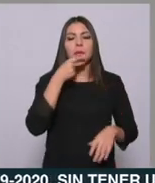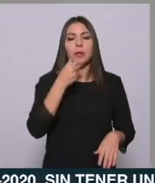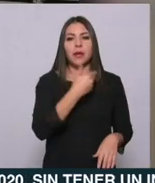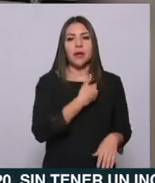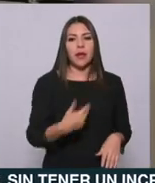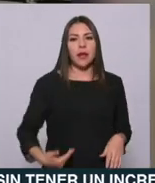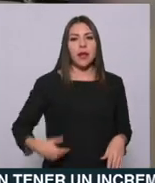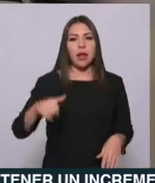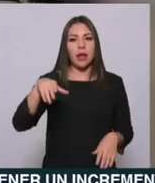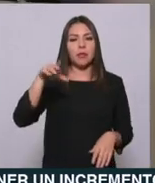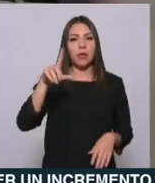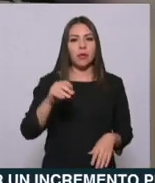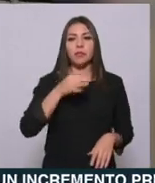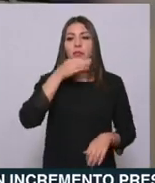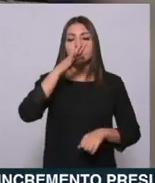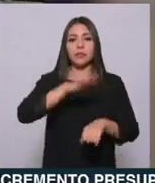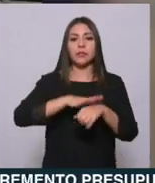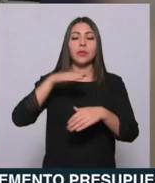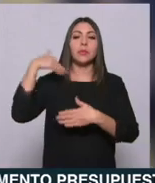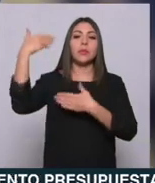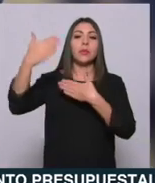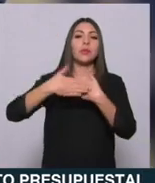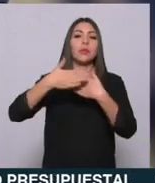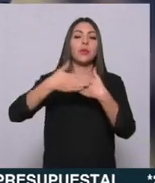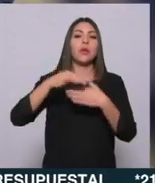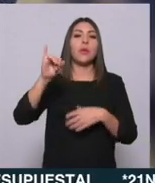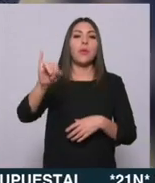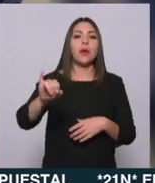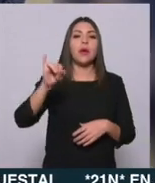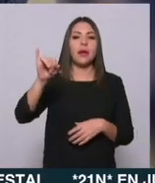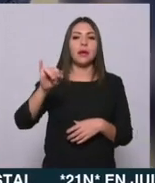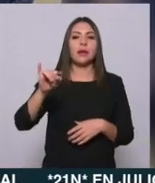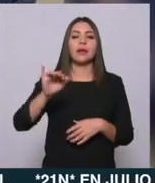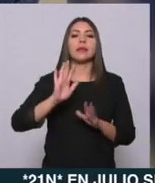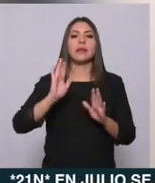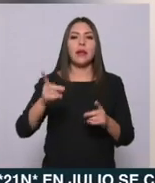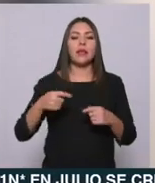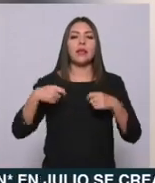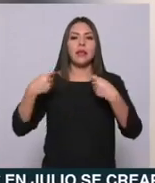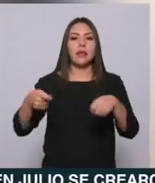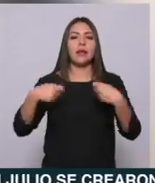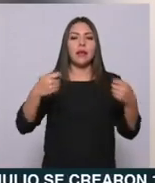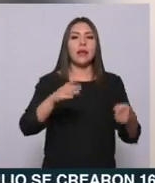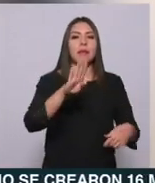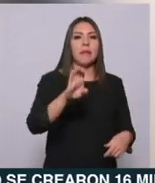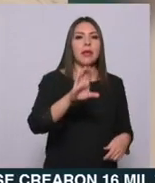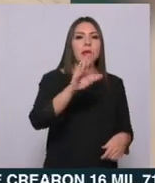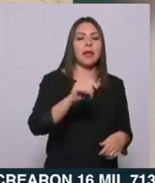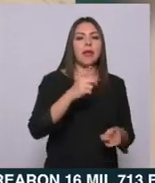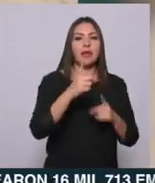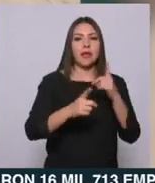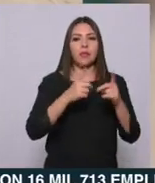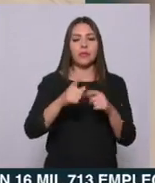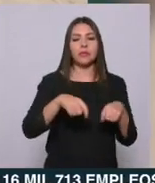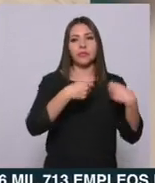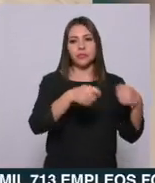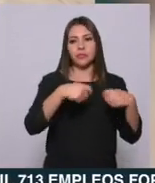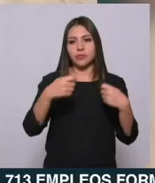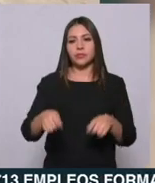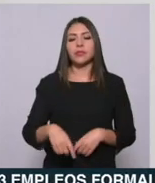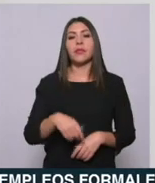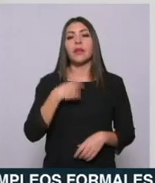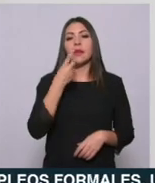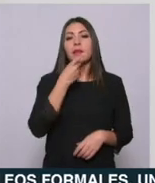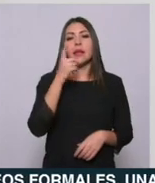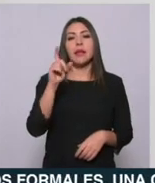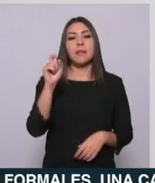López Obrador anunció que el próximo jueves comenzarán a entregarse becas deportivas. Se trata de 20,000 pesos